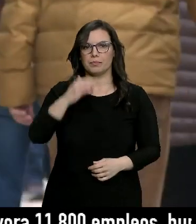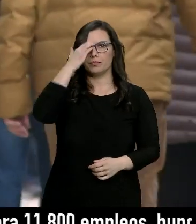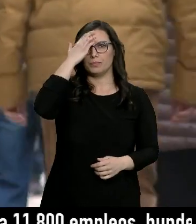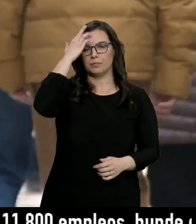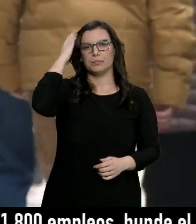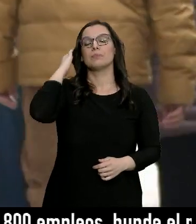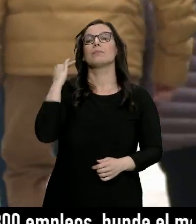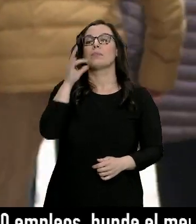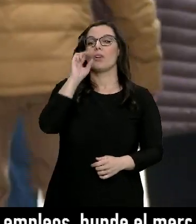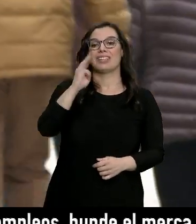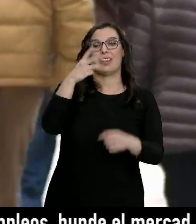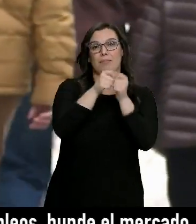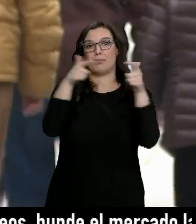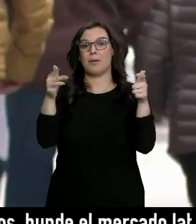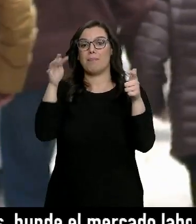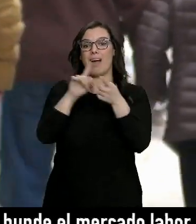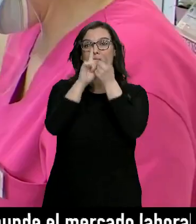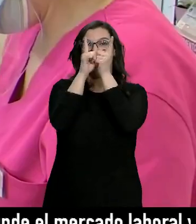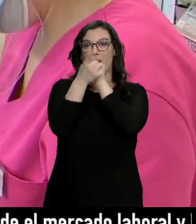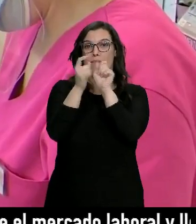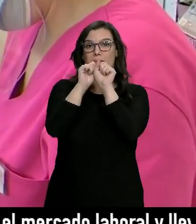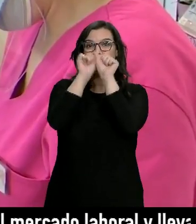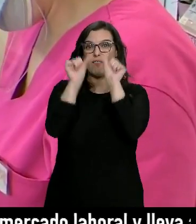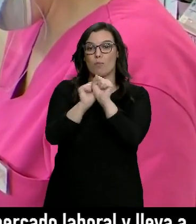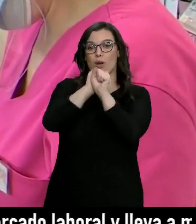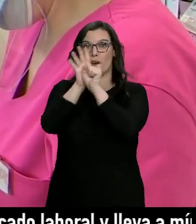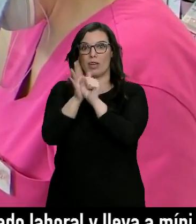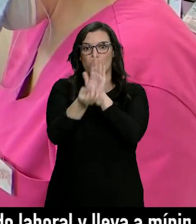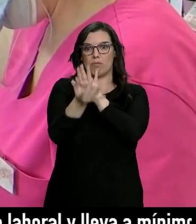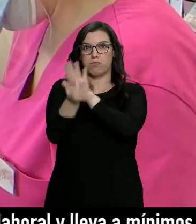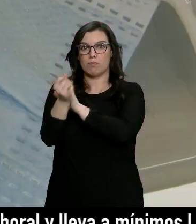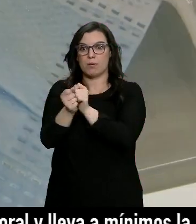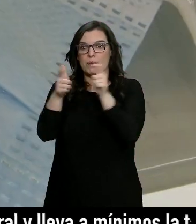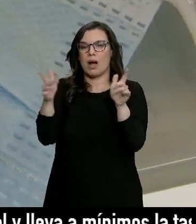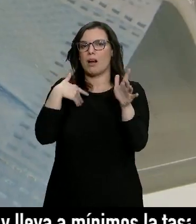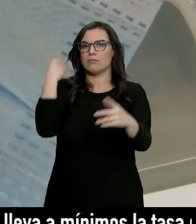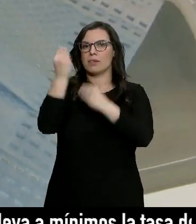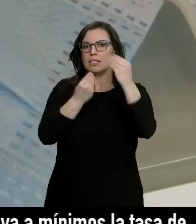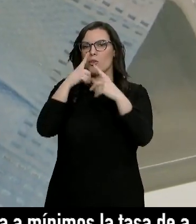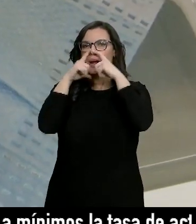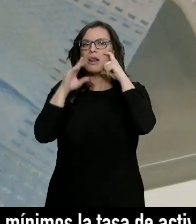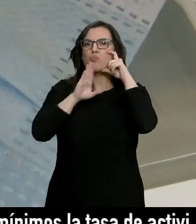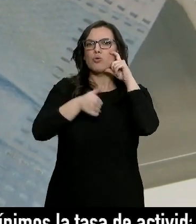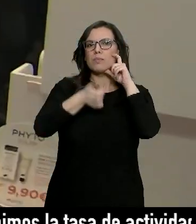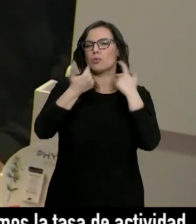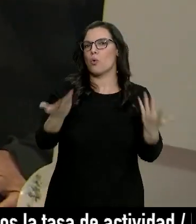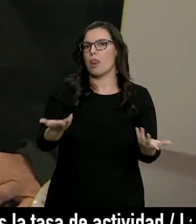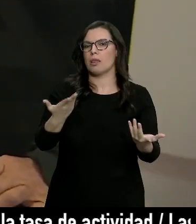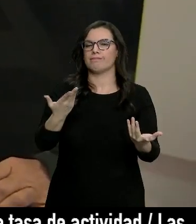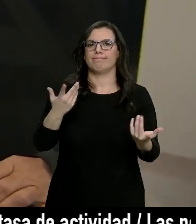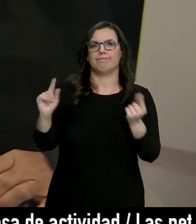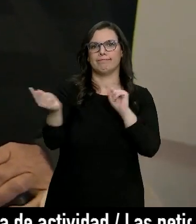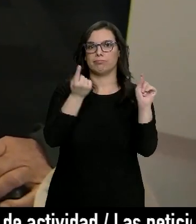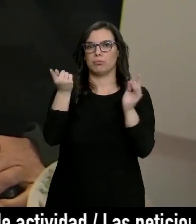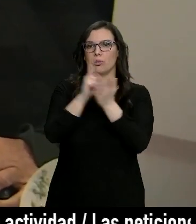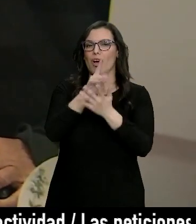La tercera ola y las nuevas cepas han hecho que el debate sobre qué tipo de mascarilla es más adecuado vuelva a estar en boca de todos.